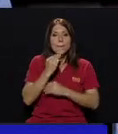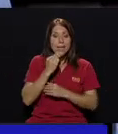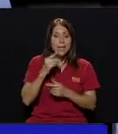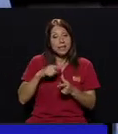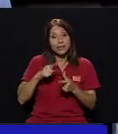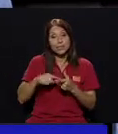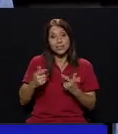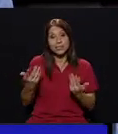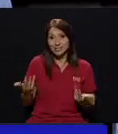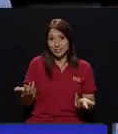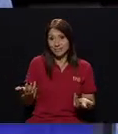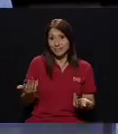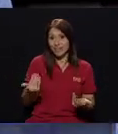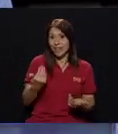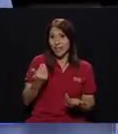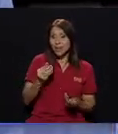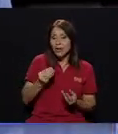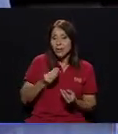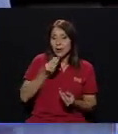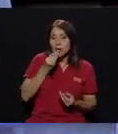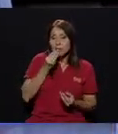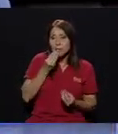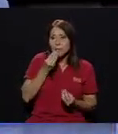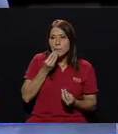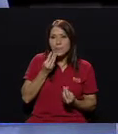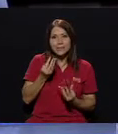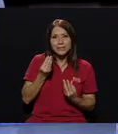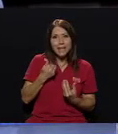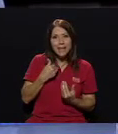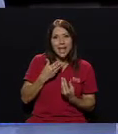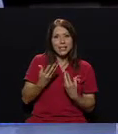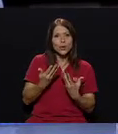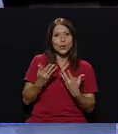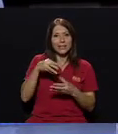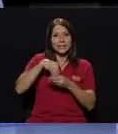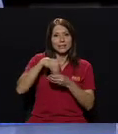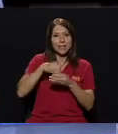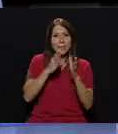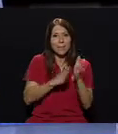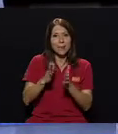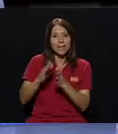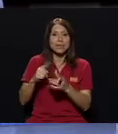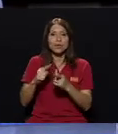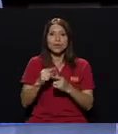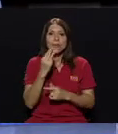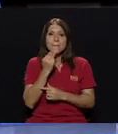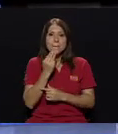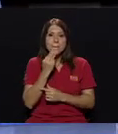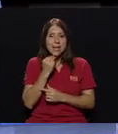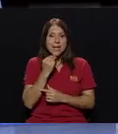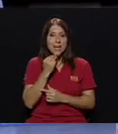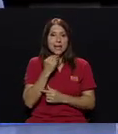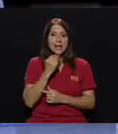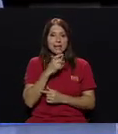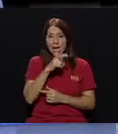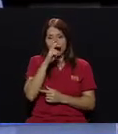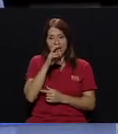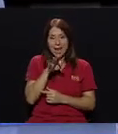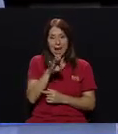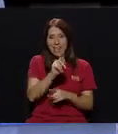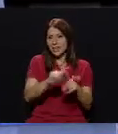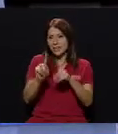Entonces, tenía su toque, esa carne, ¿verdad? Ese tipo de preparación. Entonces, sí, la miel de abeja, en realidad, y los productos de la